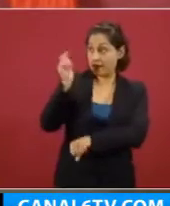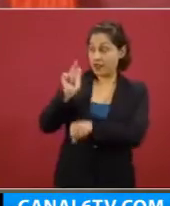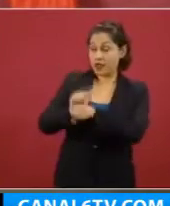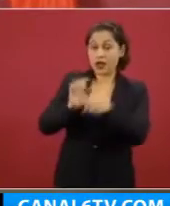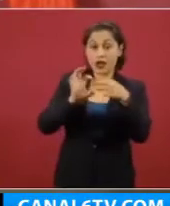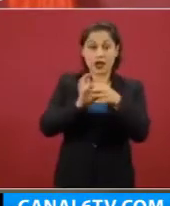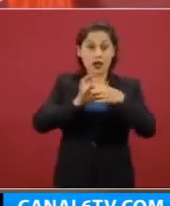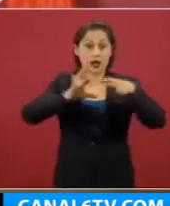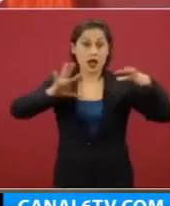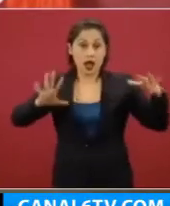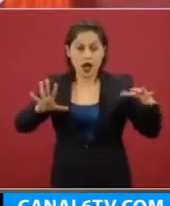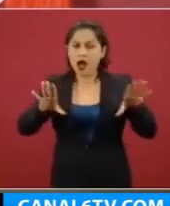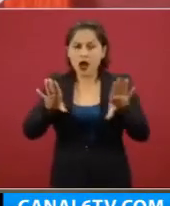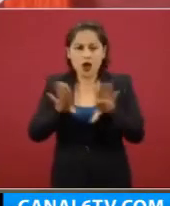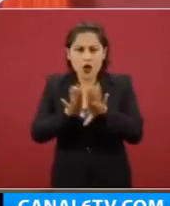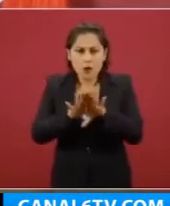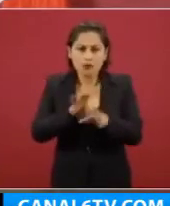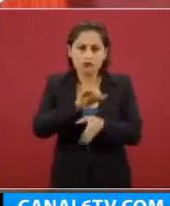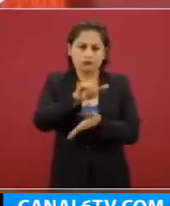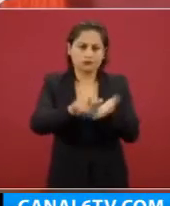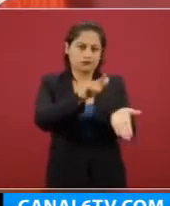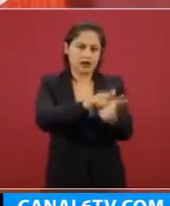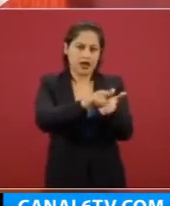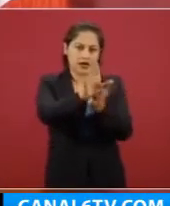que tendría que aprobarse